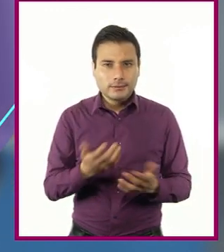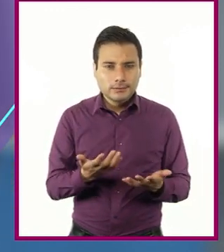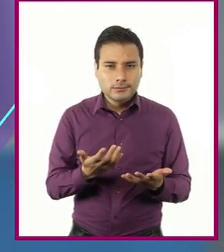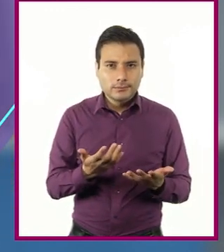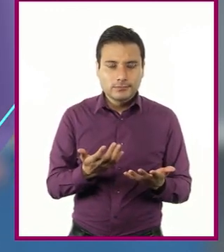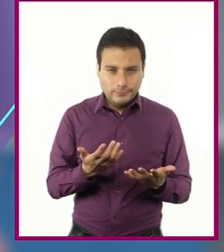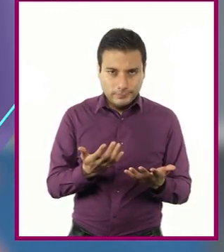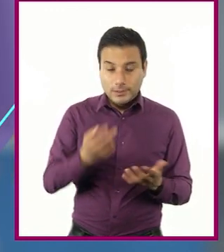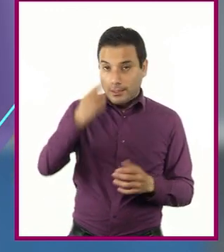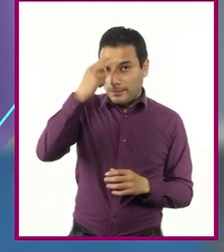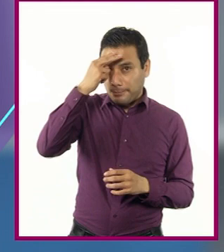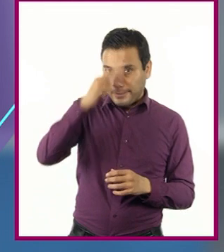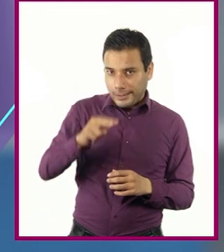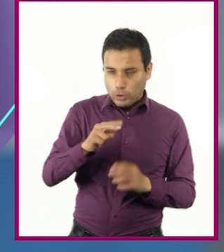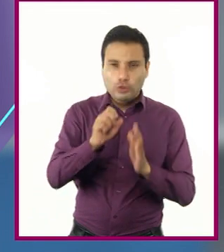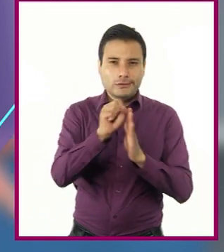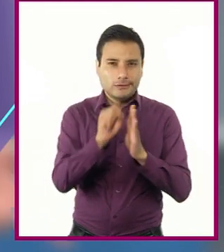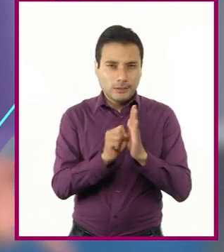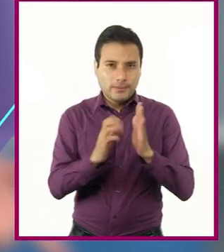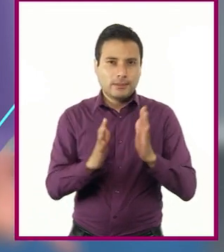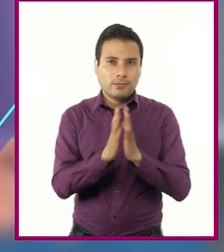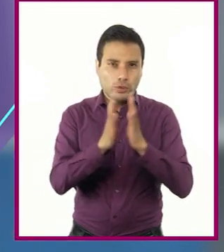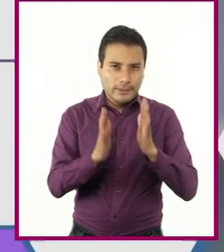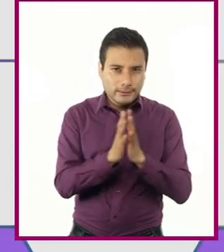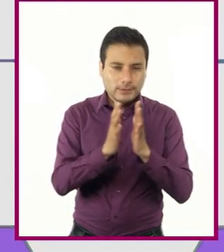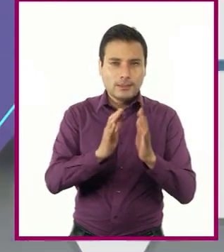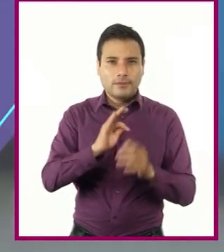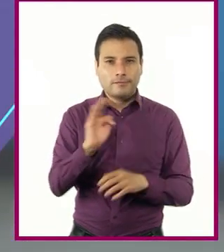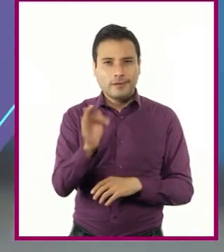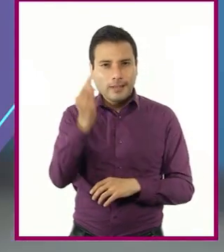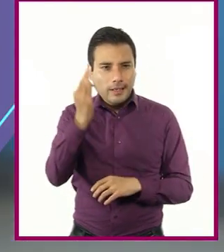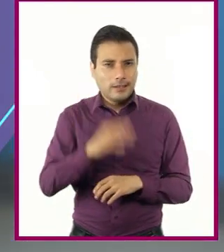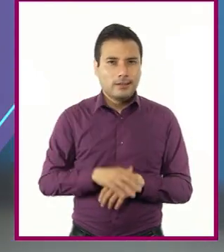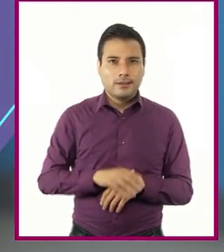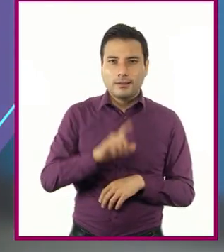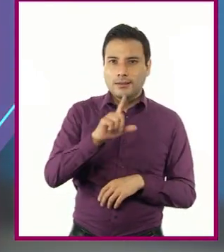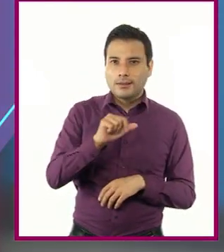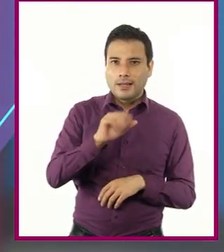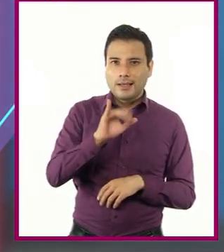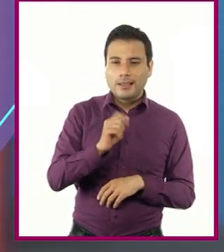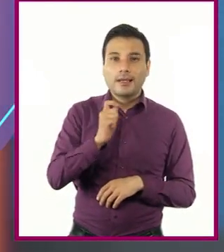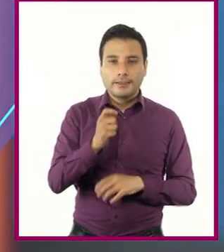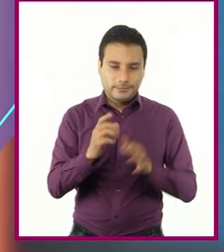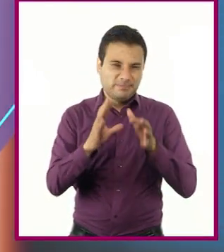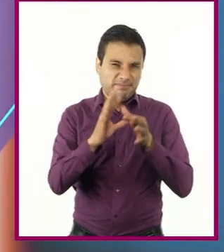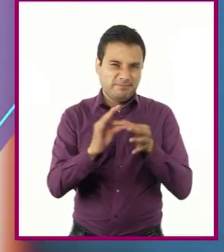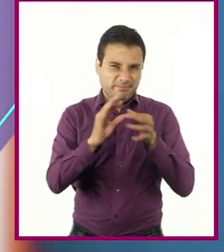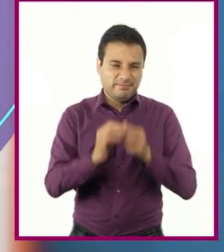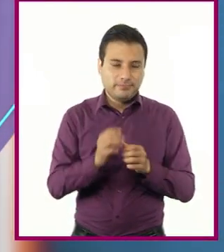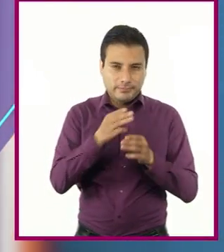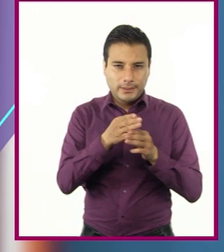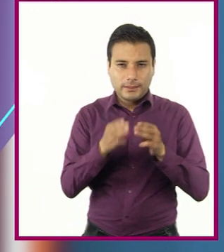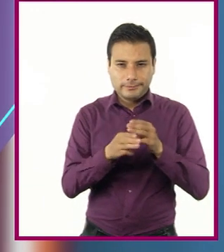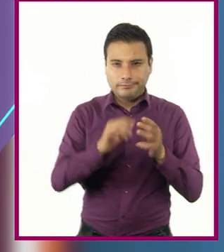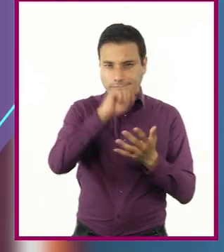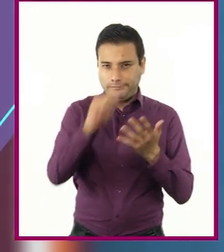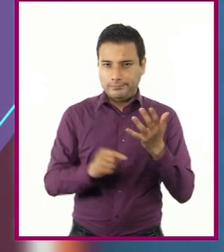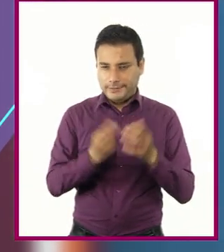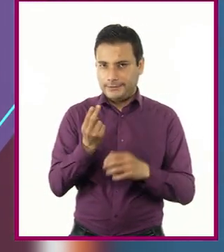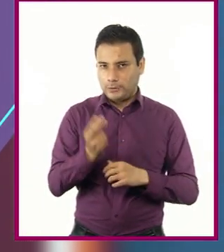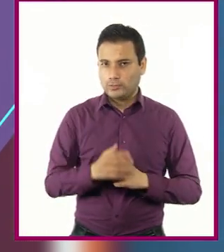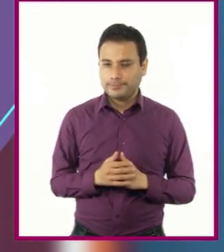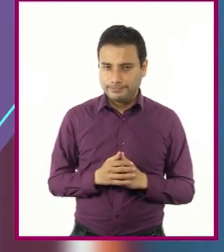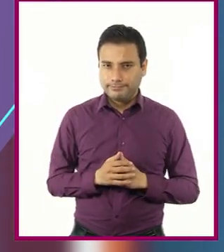democrática, representativa, federal y laica. Les recomendamos tener a la mano sus materiales habituales, pues